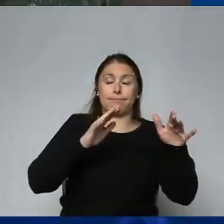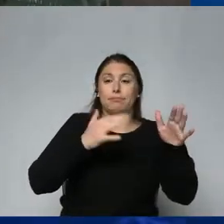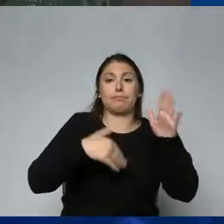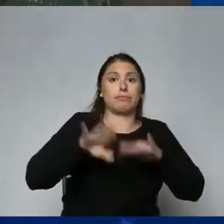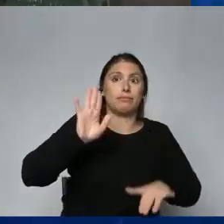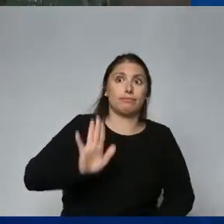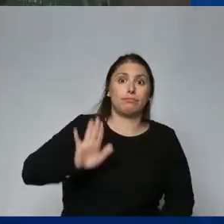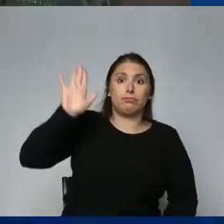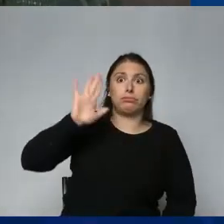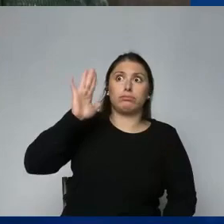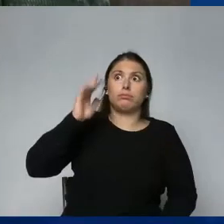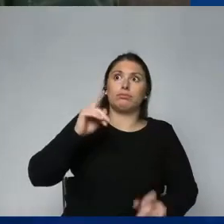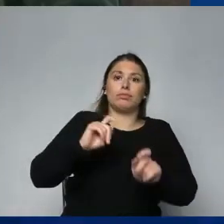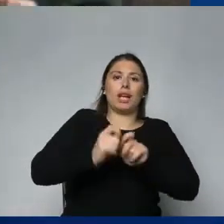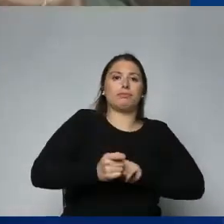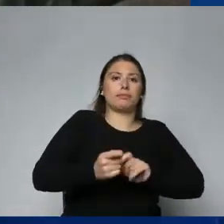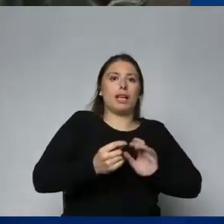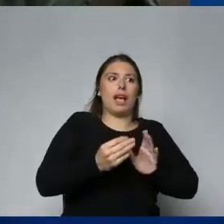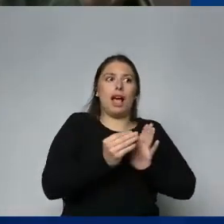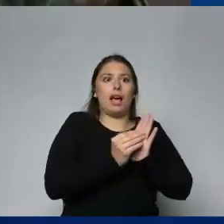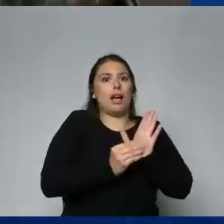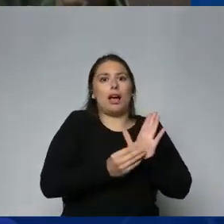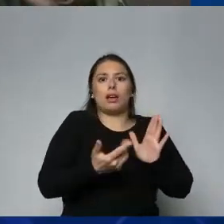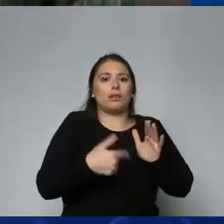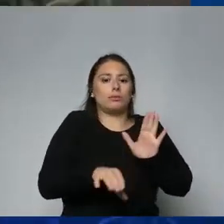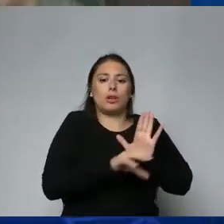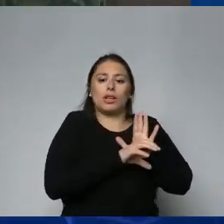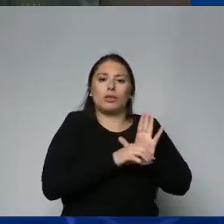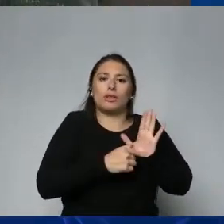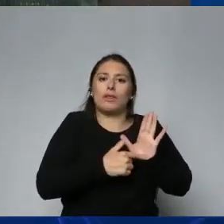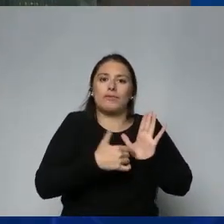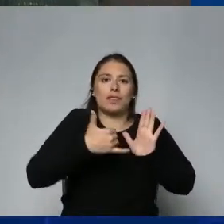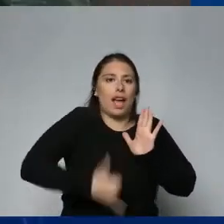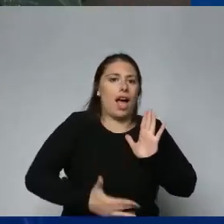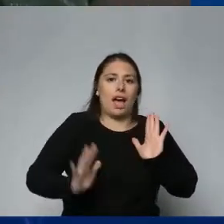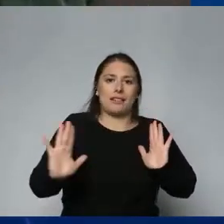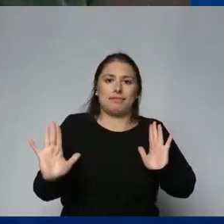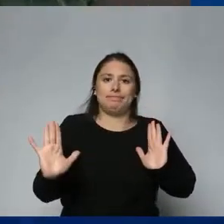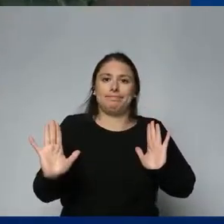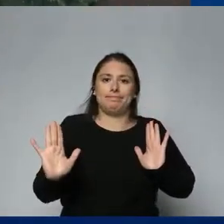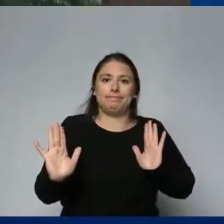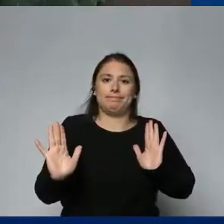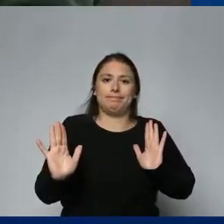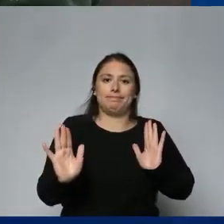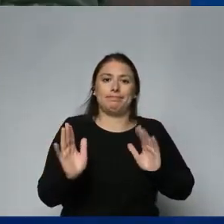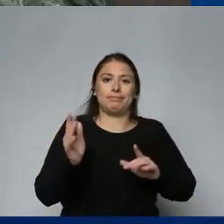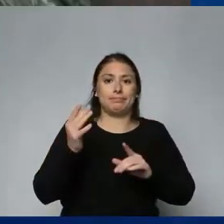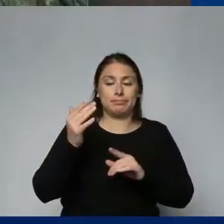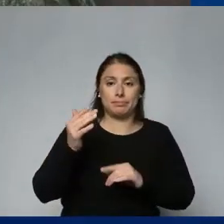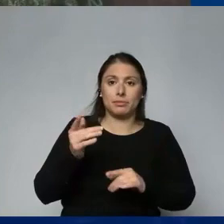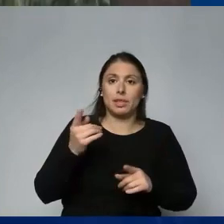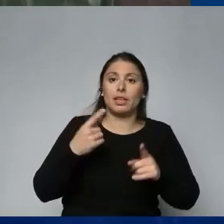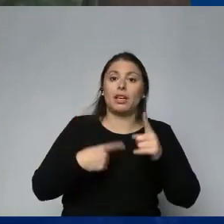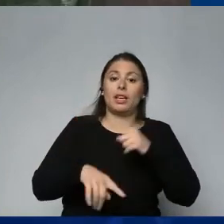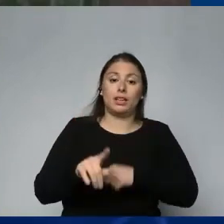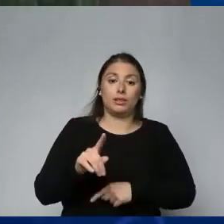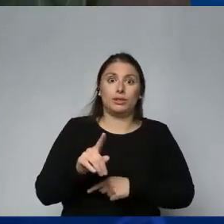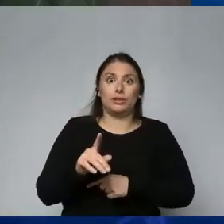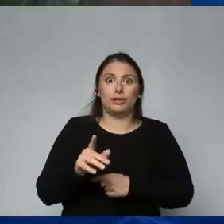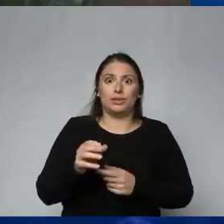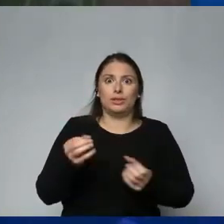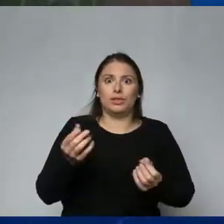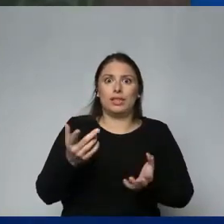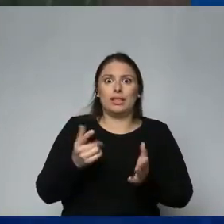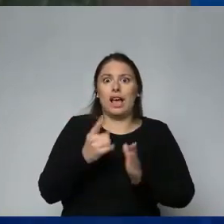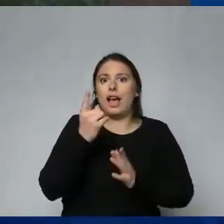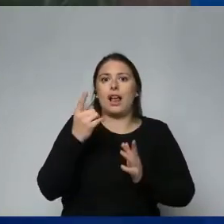no pueden modificar determinadas cosas que están en la Constitución y eso es lo que hace que haya